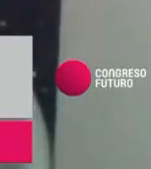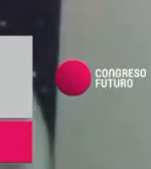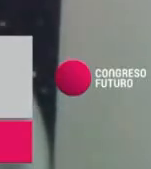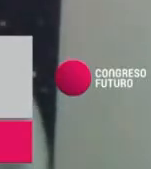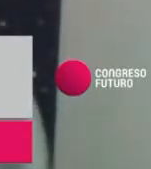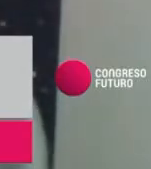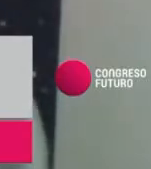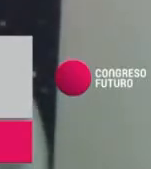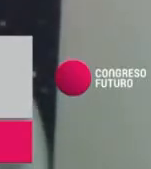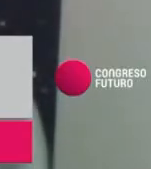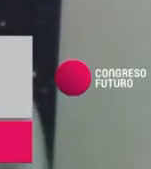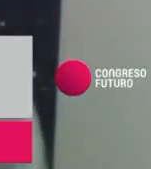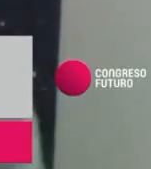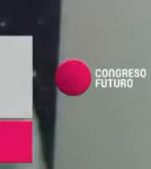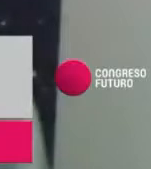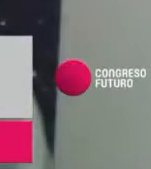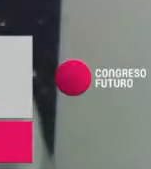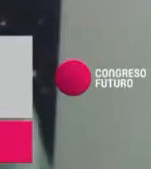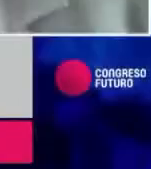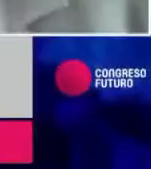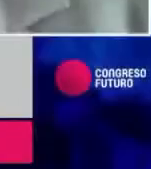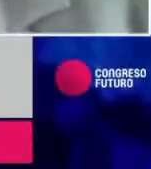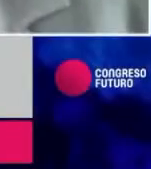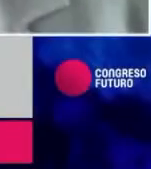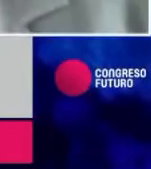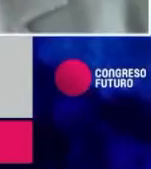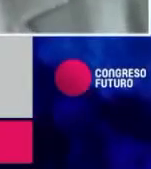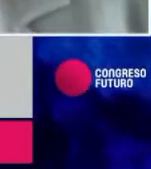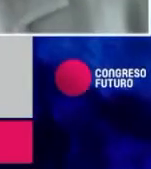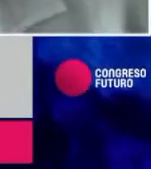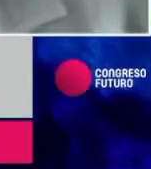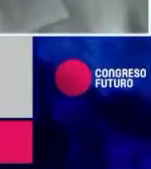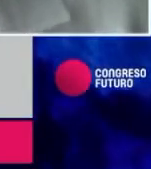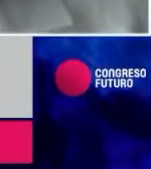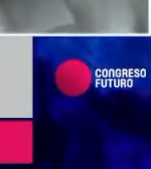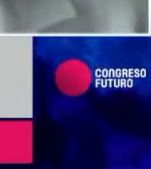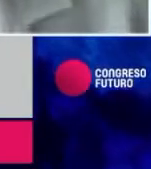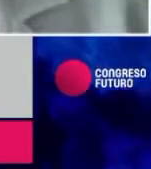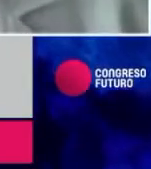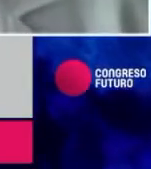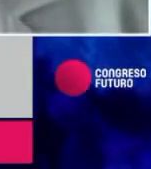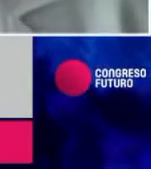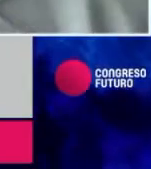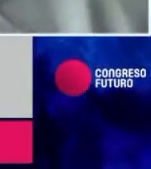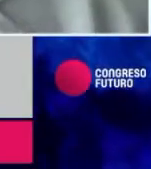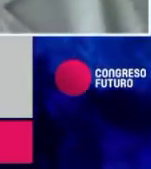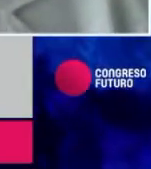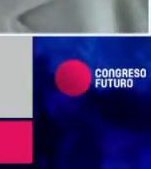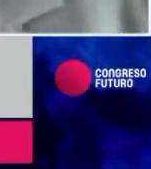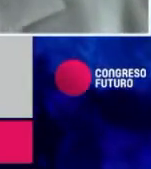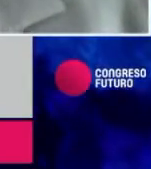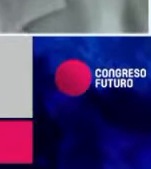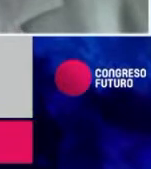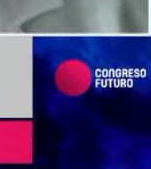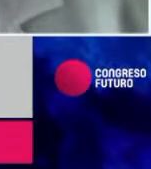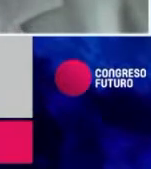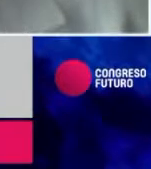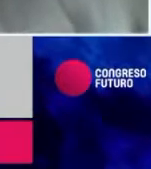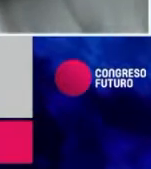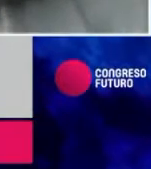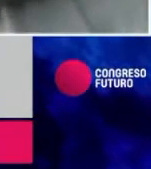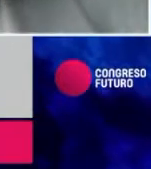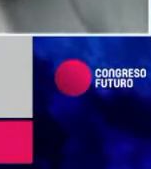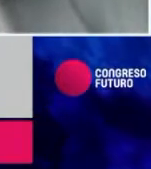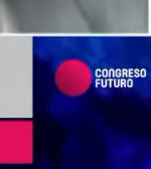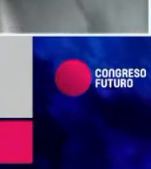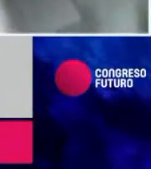los invito. Es un poco adictivo, les digo, así que háganse tiempo. ¿Eh? Yo A veces digo, ay, voy a ver una charla y no tengo